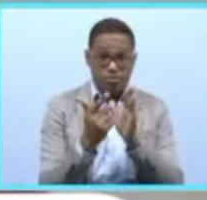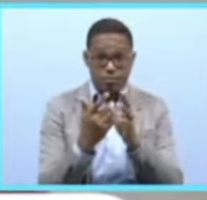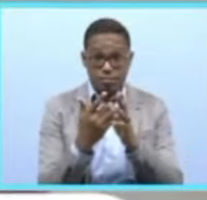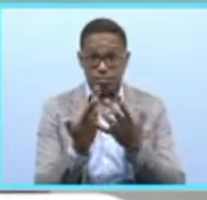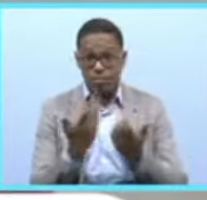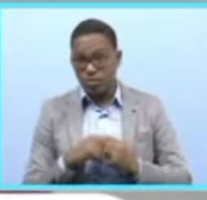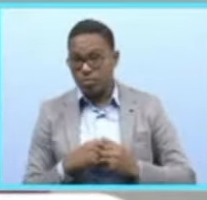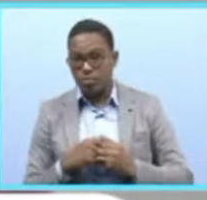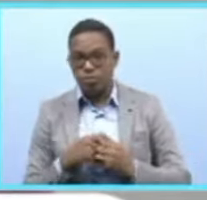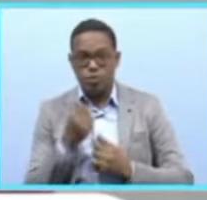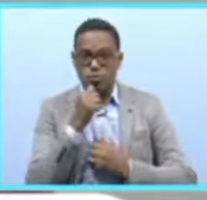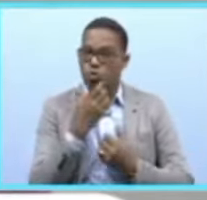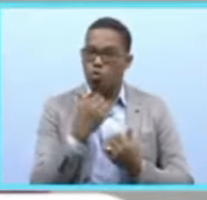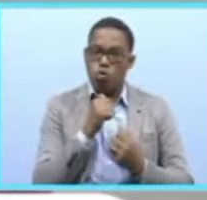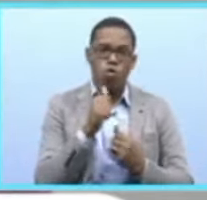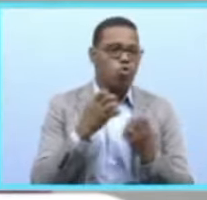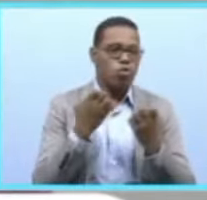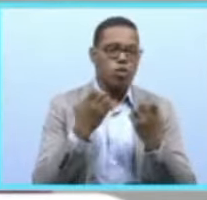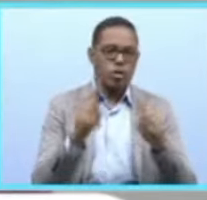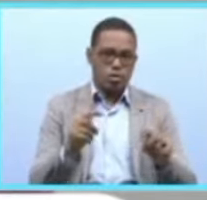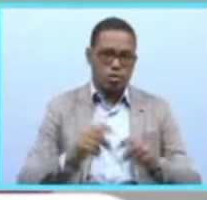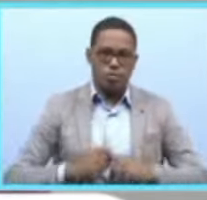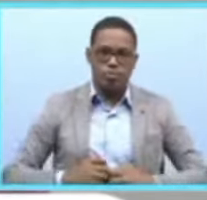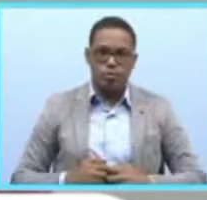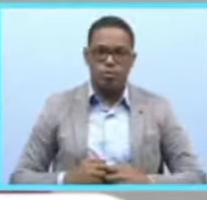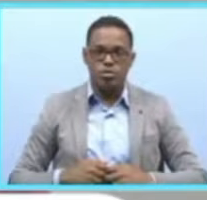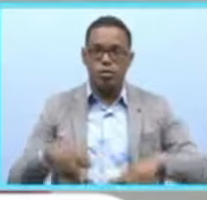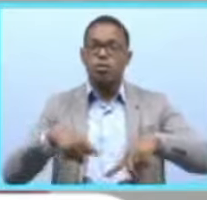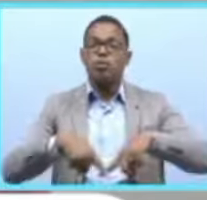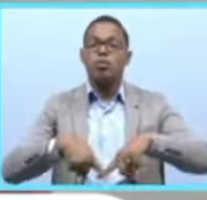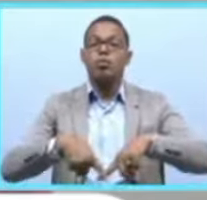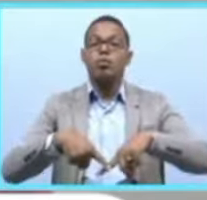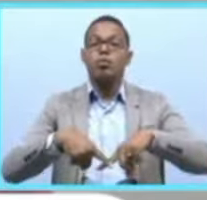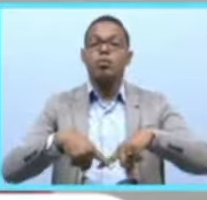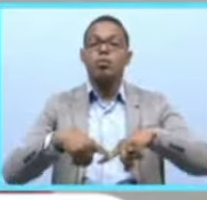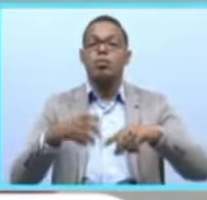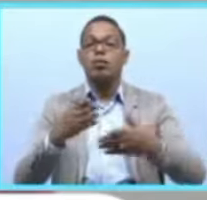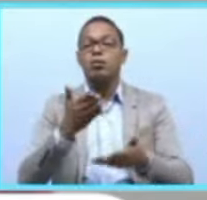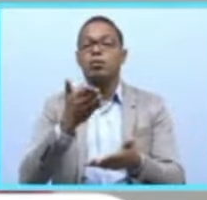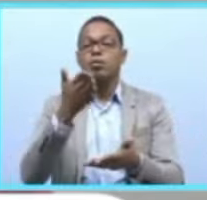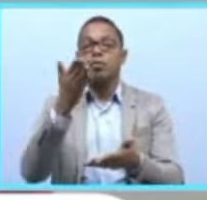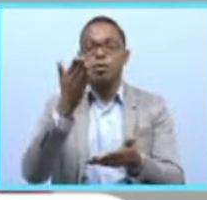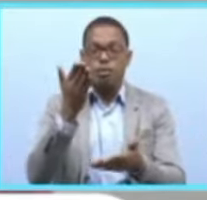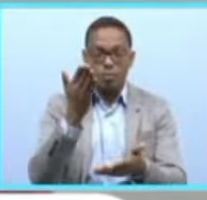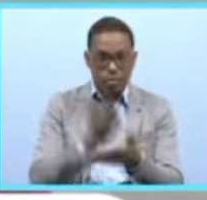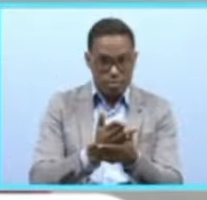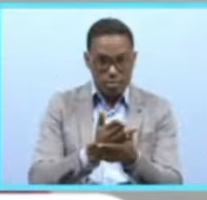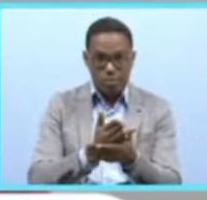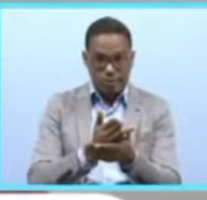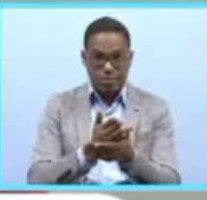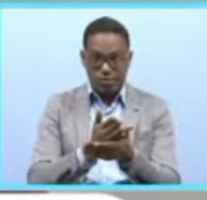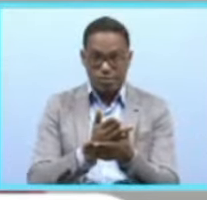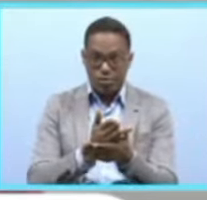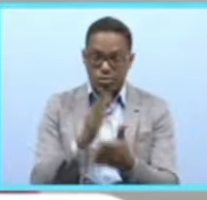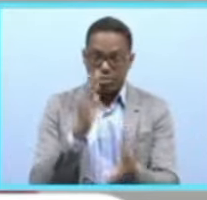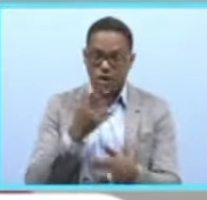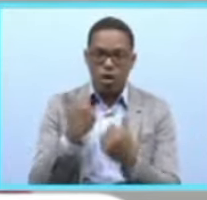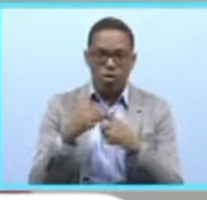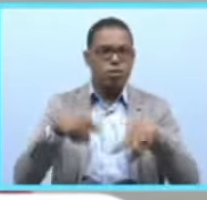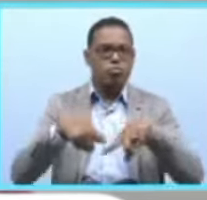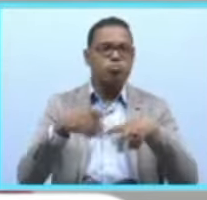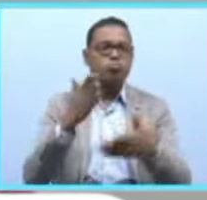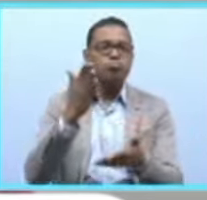una suspensión con disfrute de sueldo hasta que el proceso de investigación que se